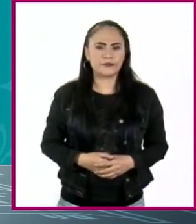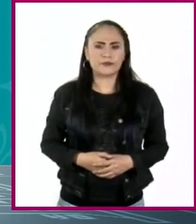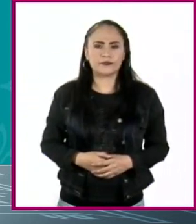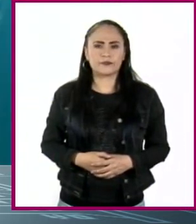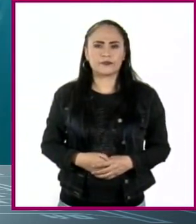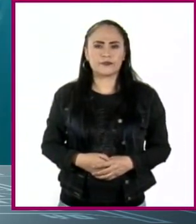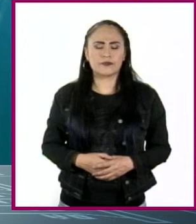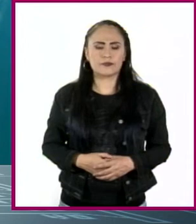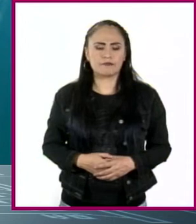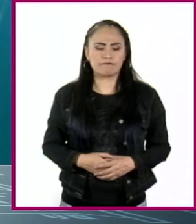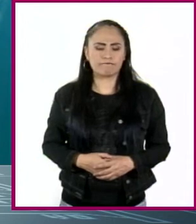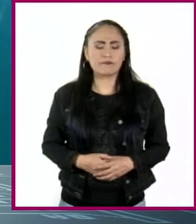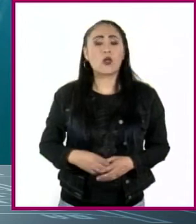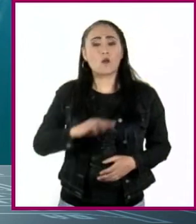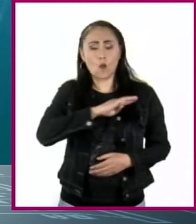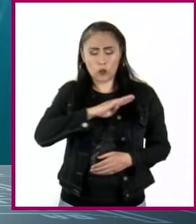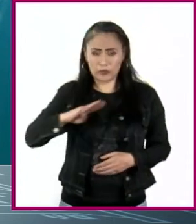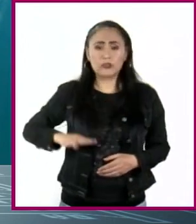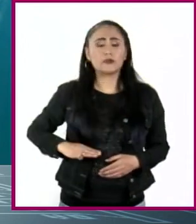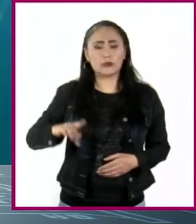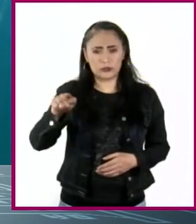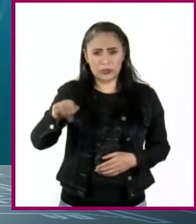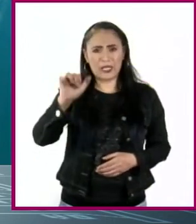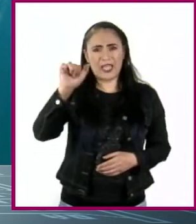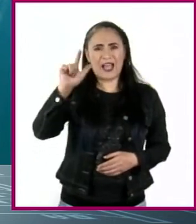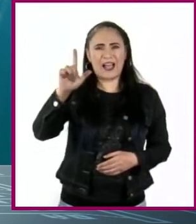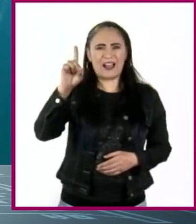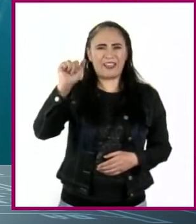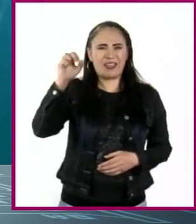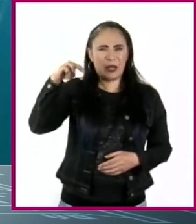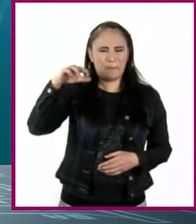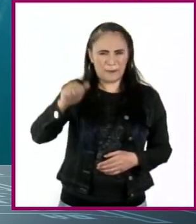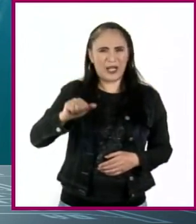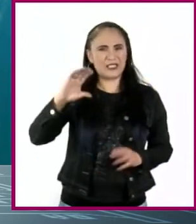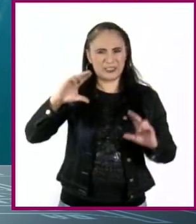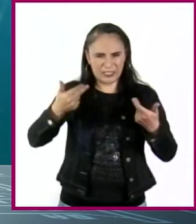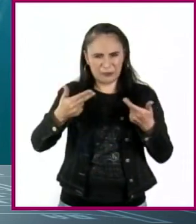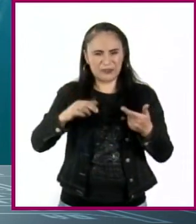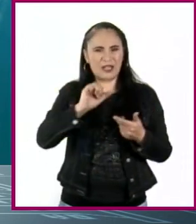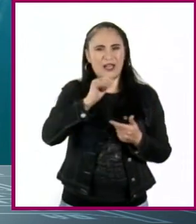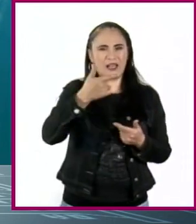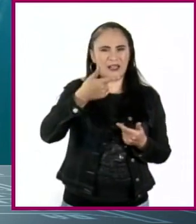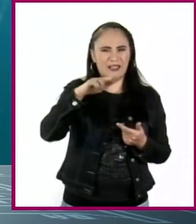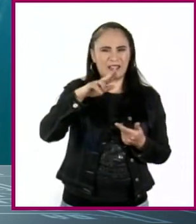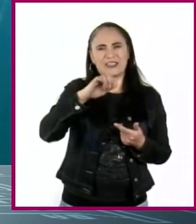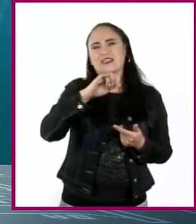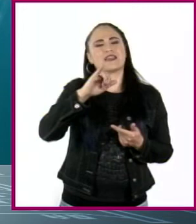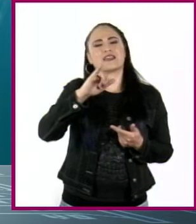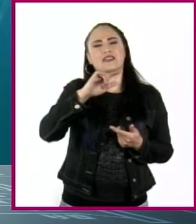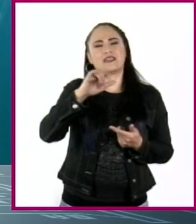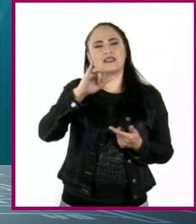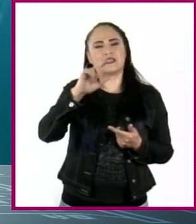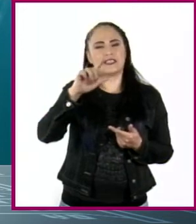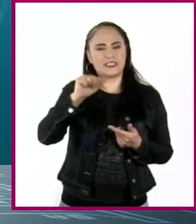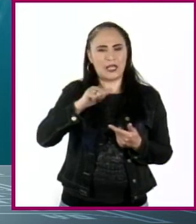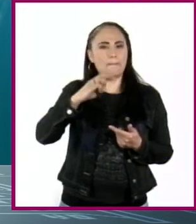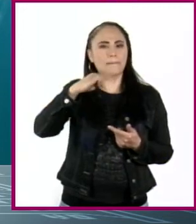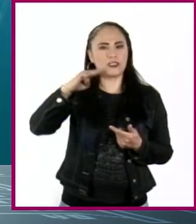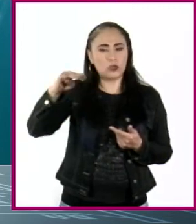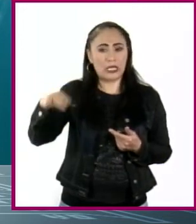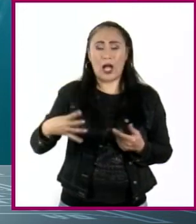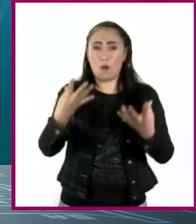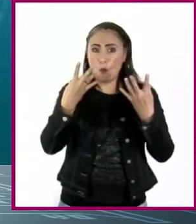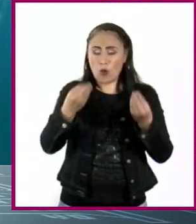Tamaulipas. Hay municipios como el de Aldama en Chiapas o Aguililla en Michoacán que constituyen un foco rojo por la cantidad de